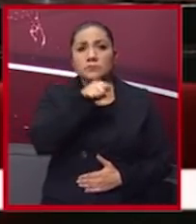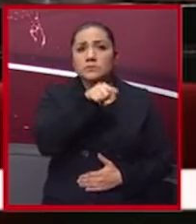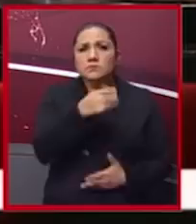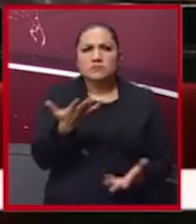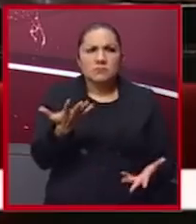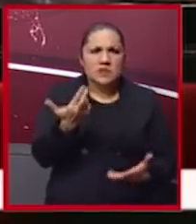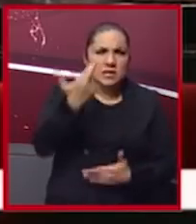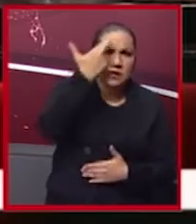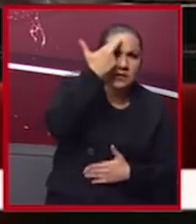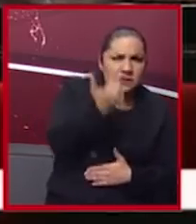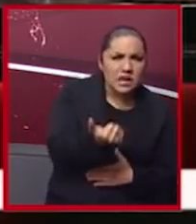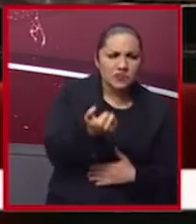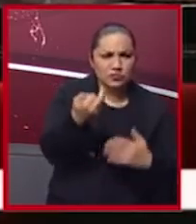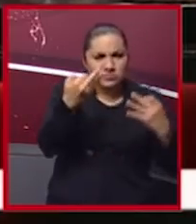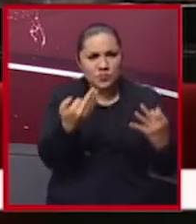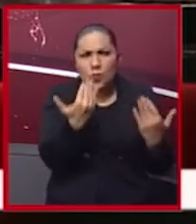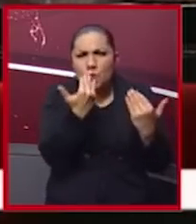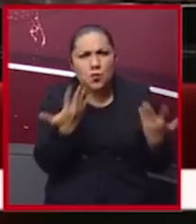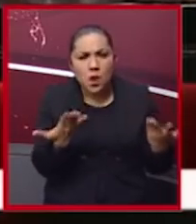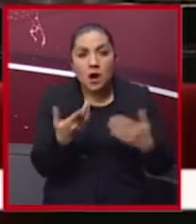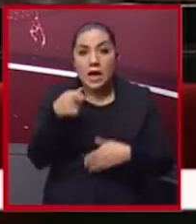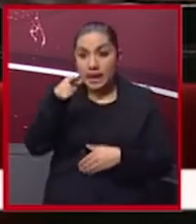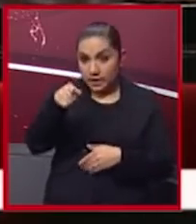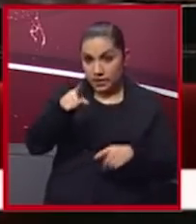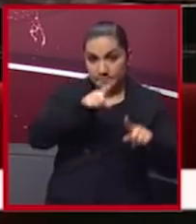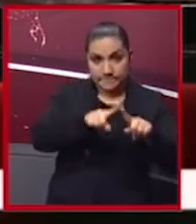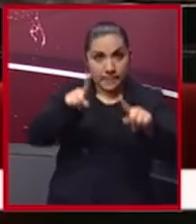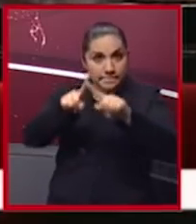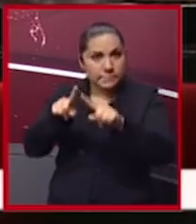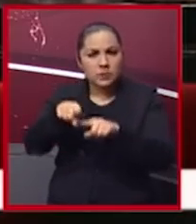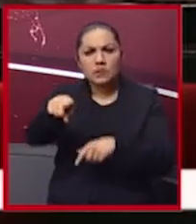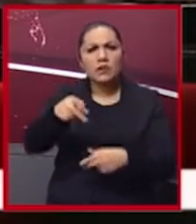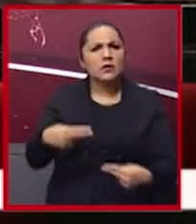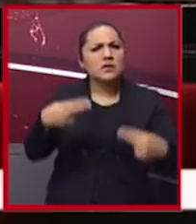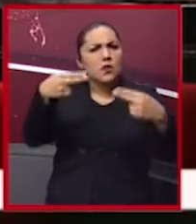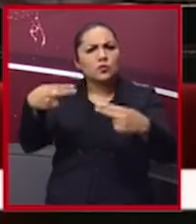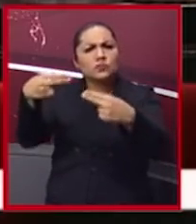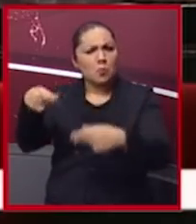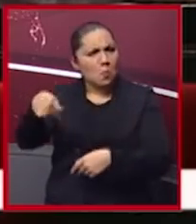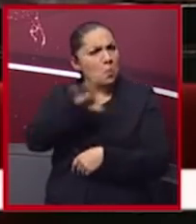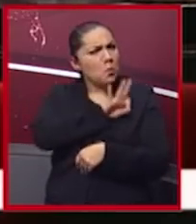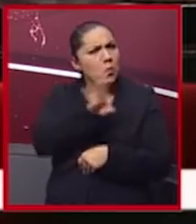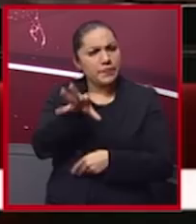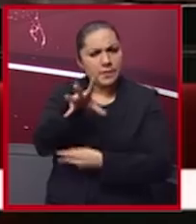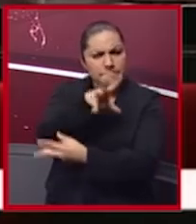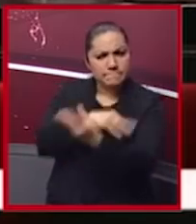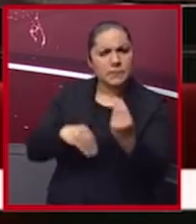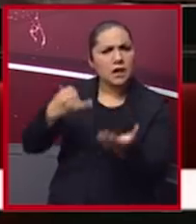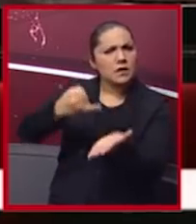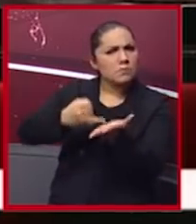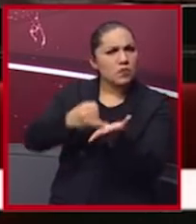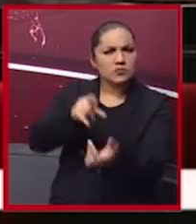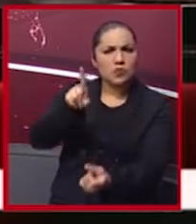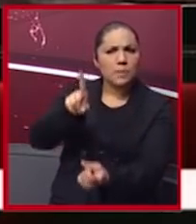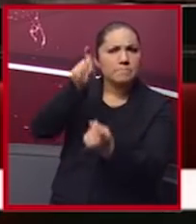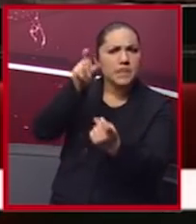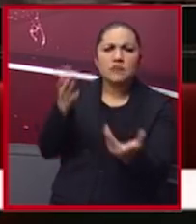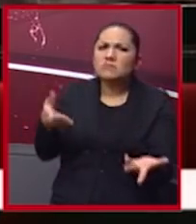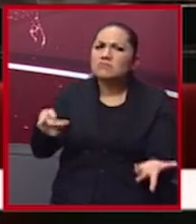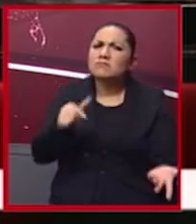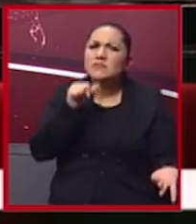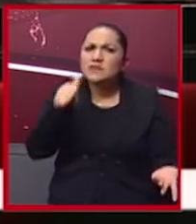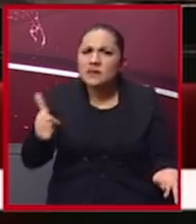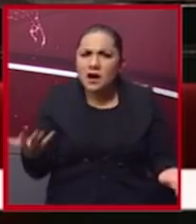económicas multimillonarias que debieran ser gravadas por ustedes. Pongo como ejemplo el tema